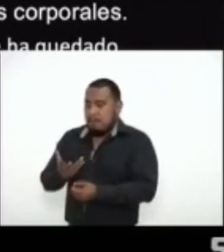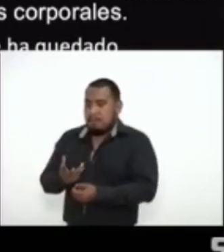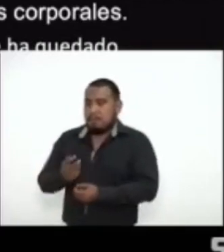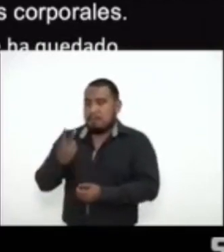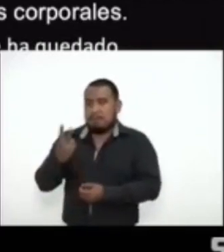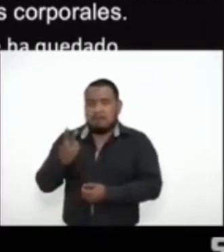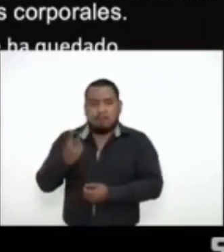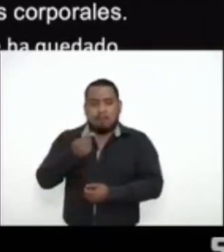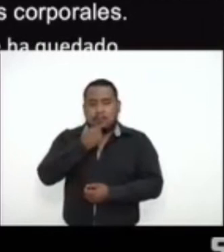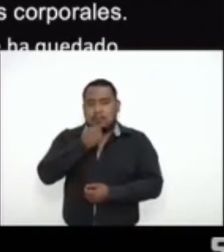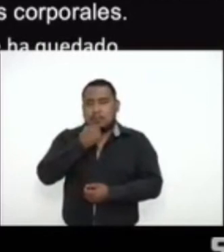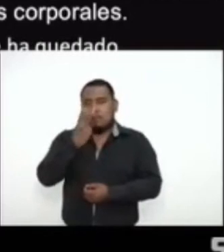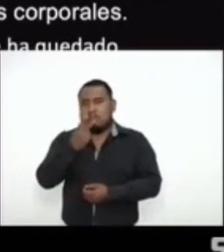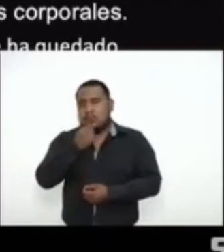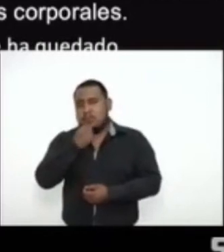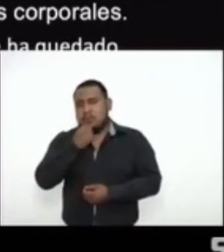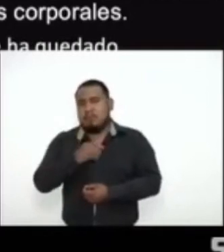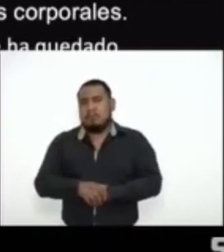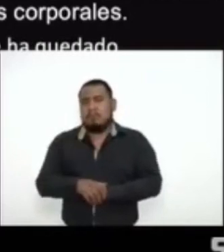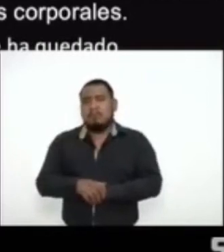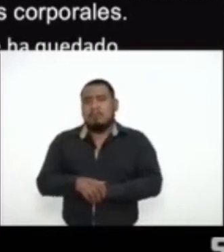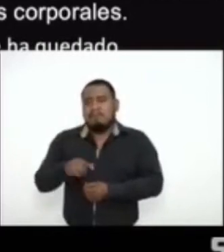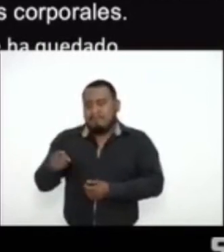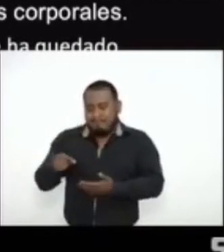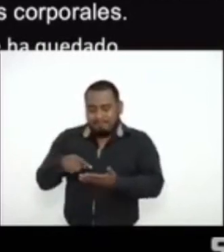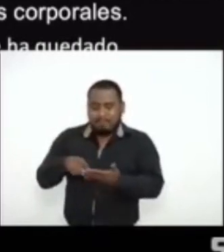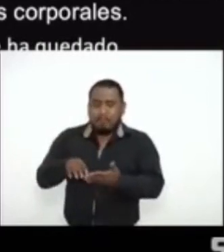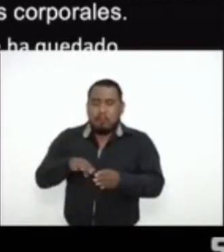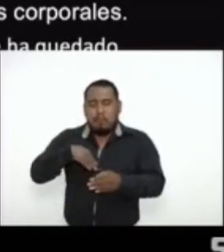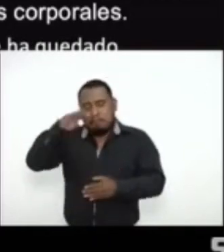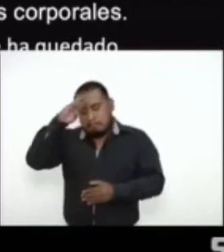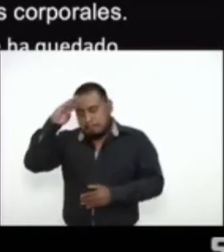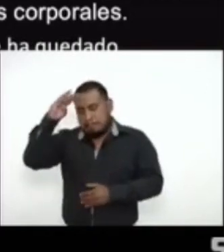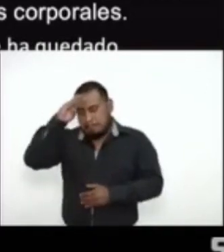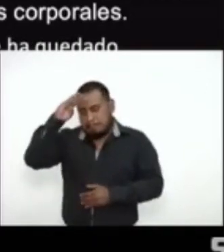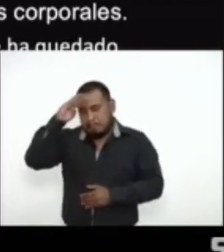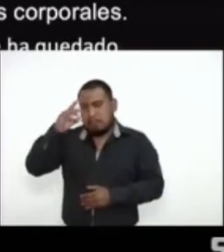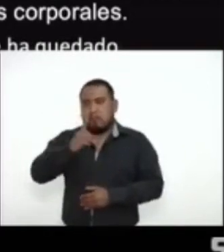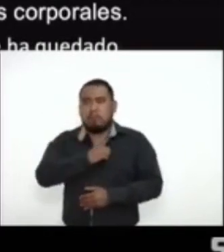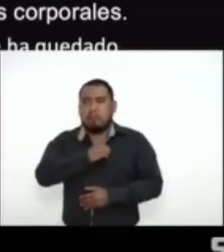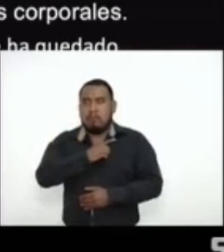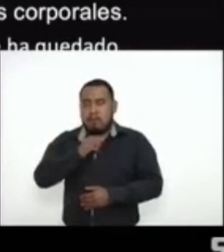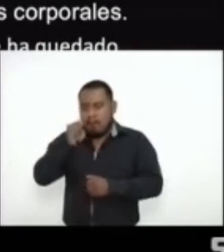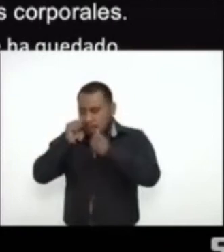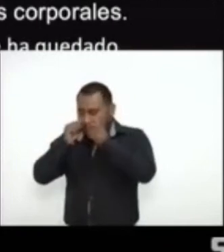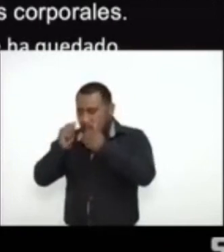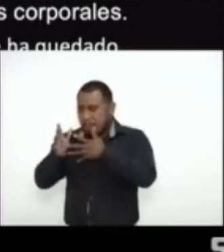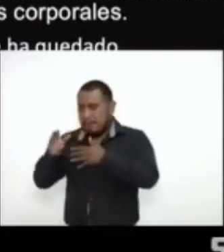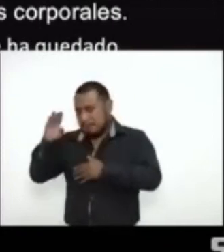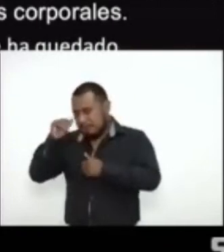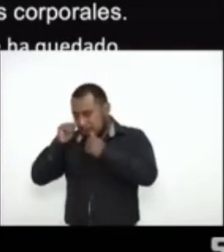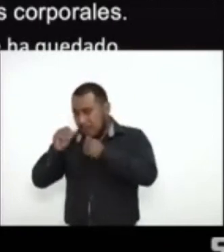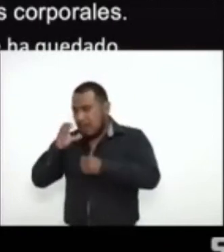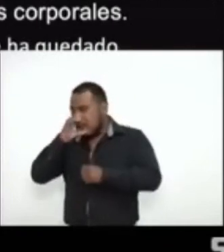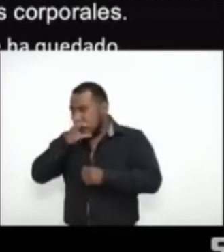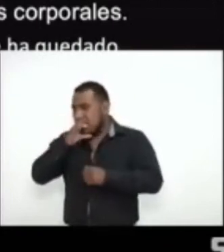minutos. Si tarda más de 2 minutos es porque estoy aquí dándole vuelta a la olla, ¿eh? Si solamente me concentro en cómo se siente caliente, ok,